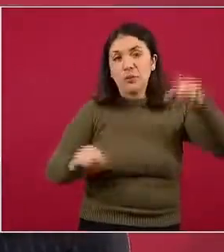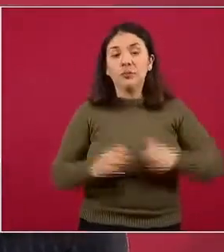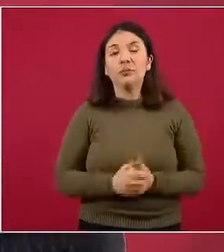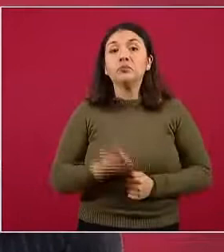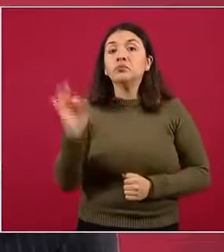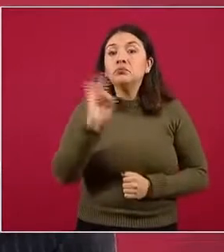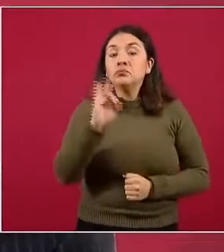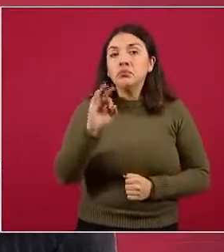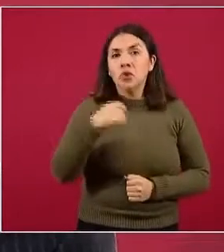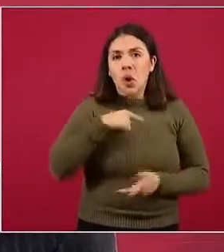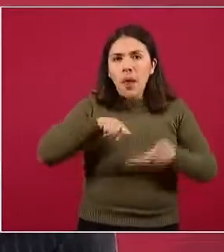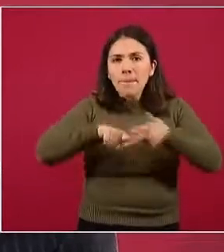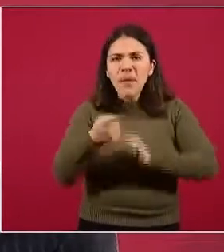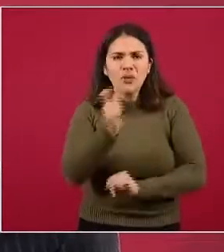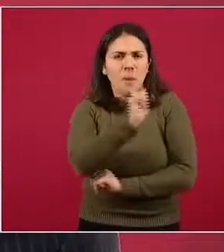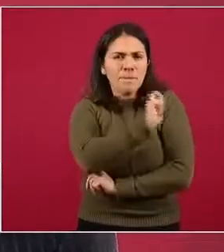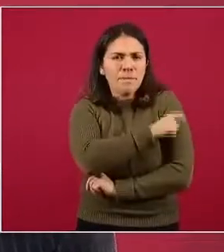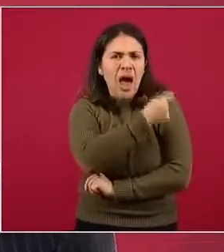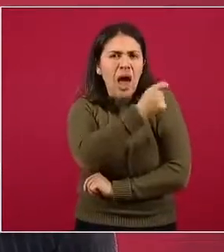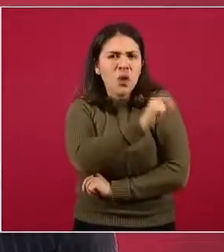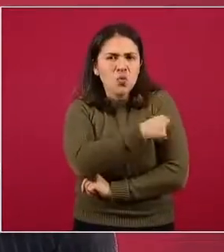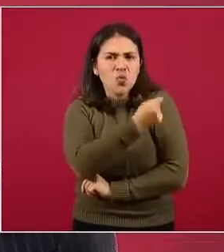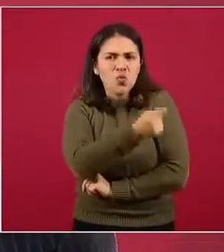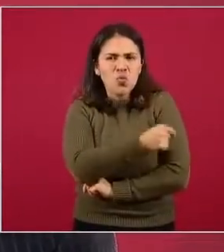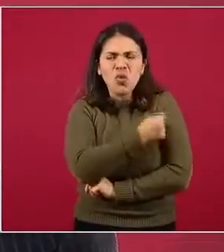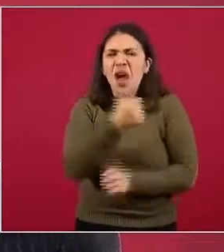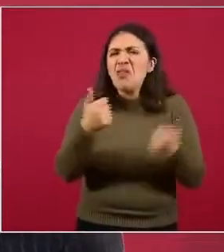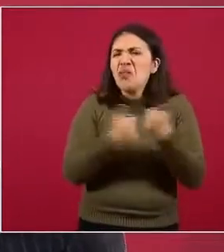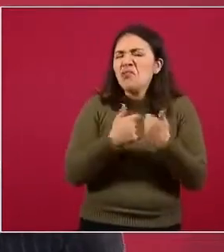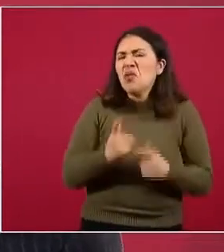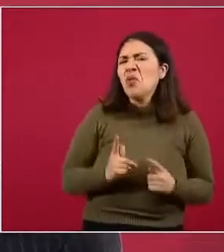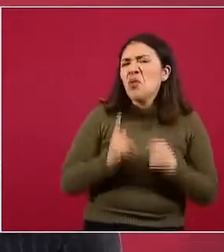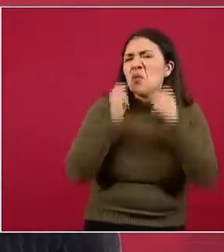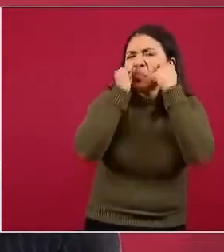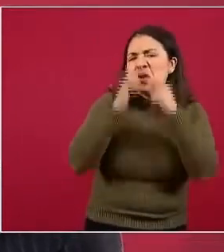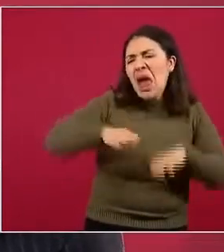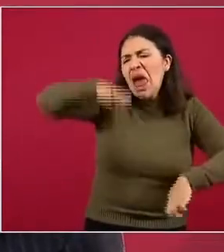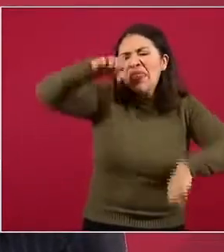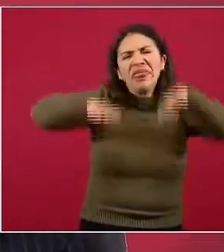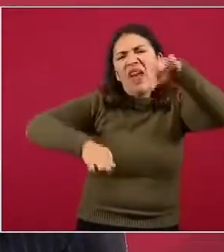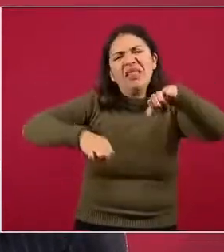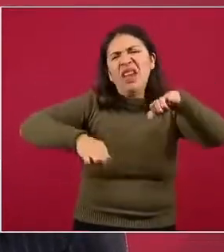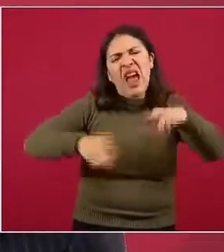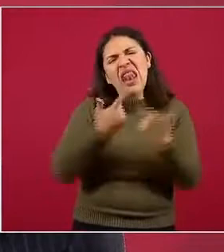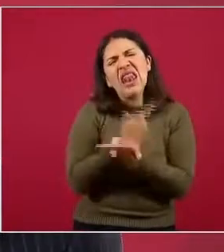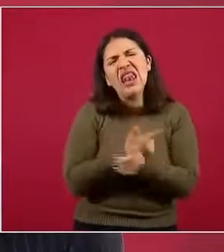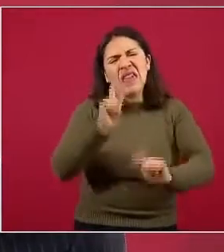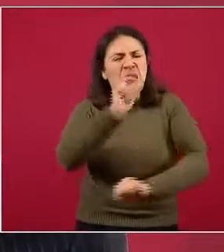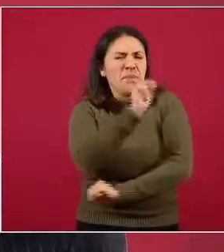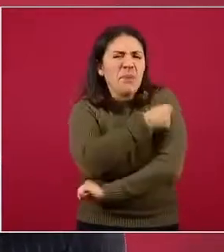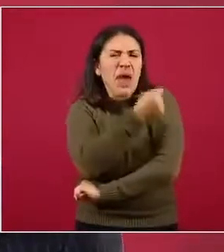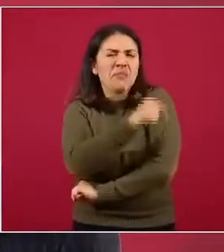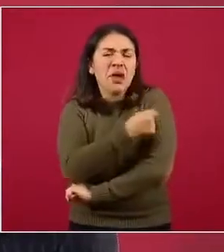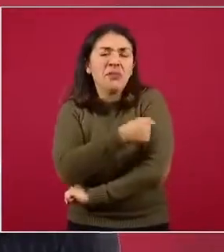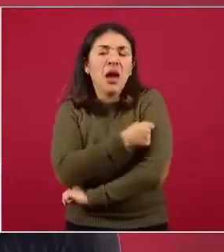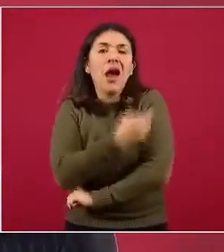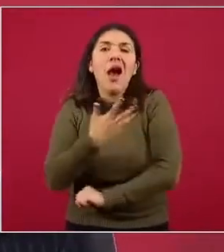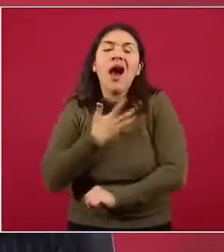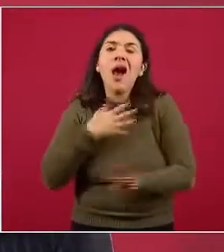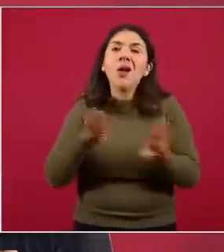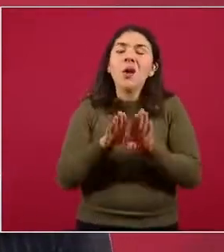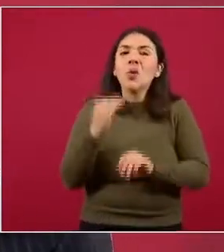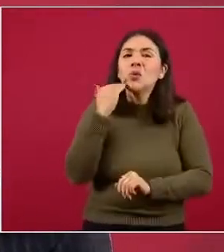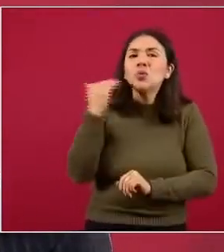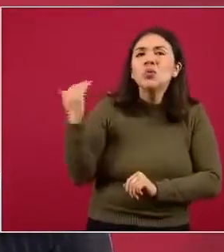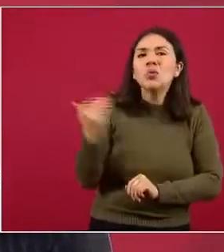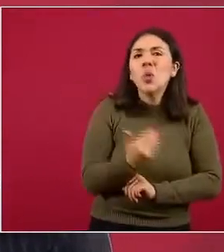Si empezáramos a vacunar sin ese criterio de priorización, empezaríamos a introducir desbalances